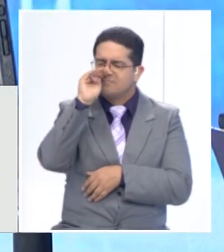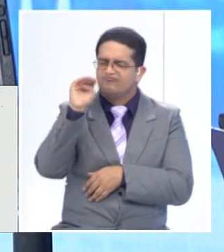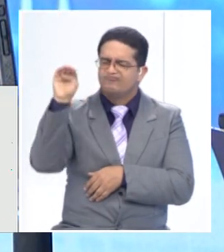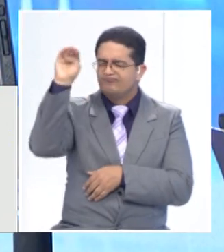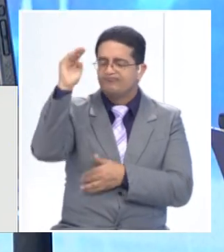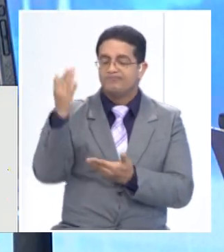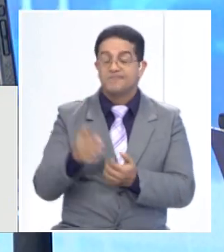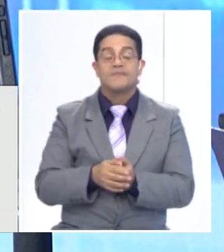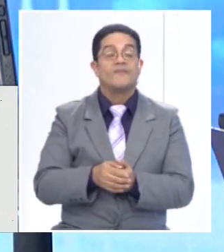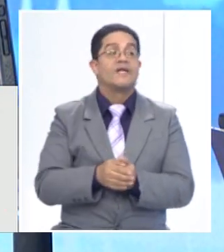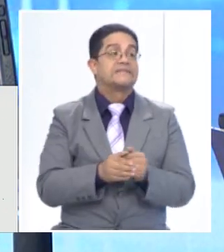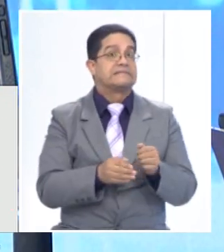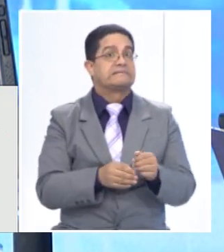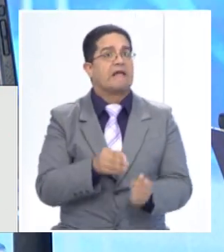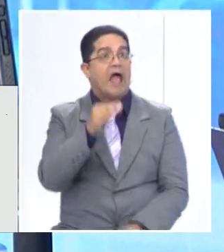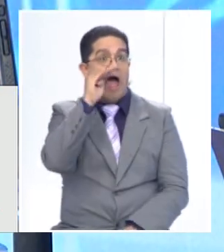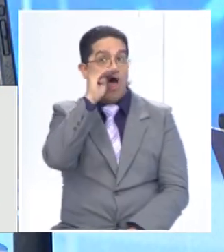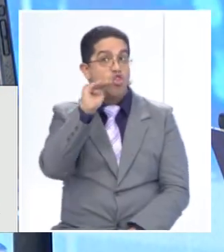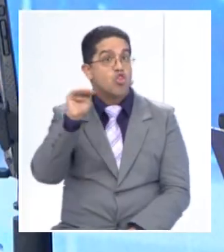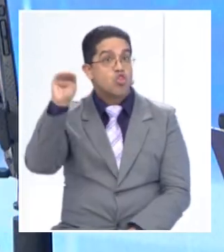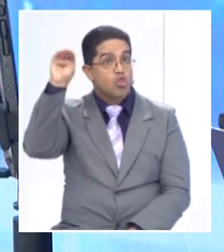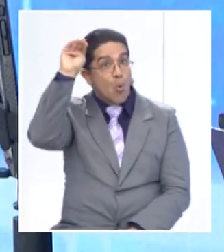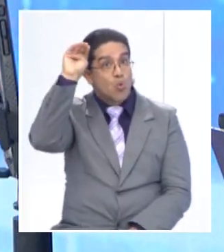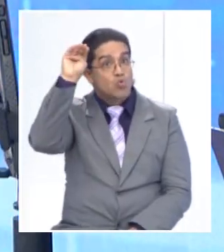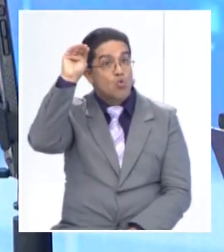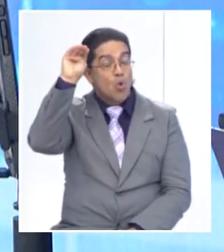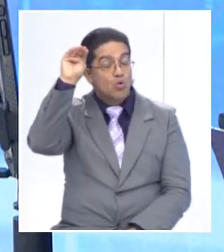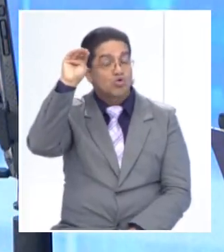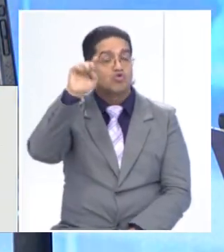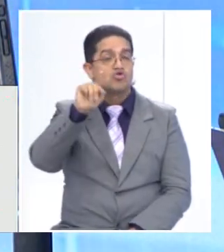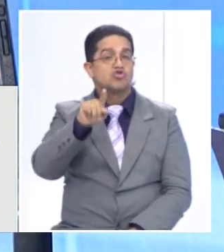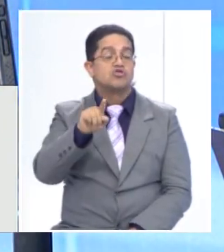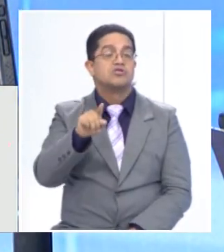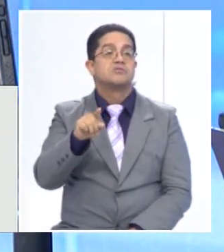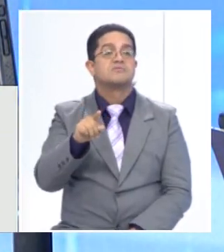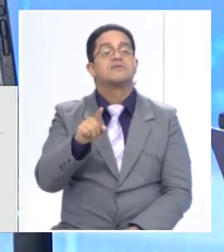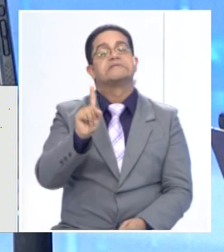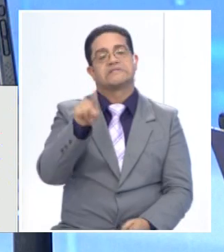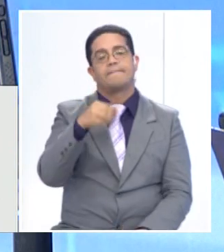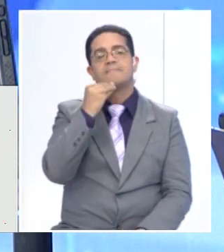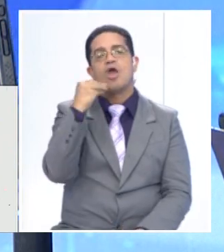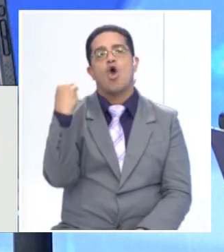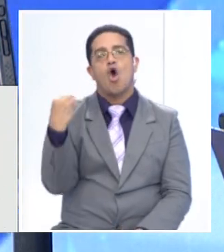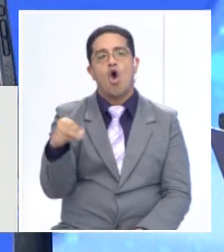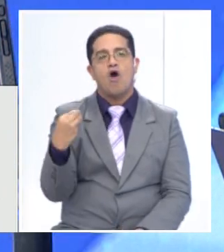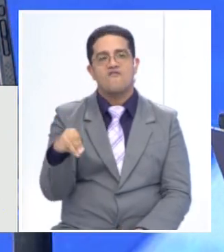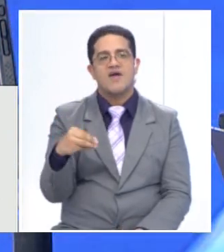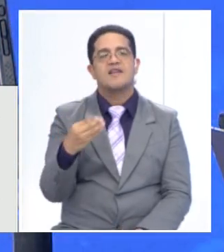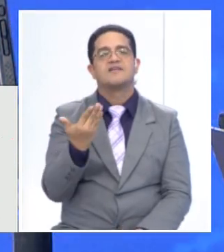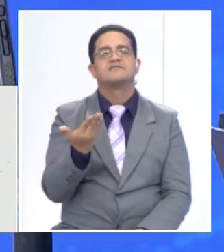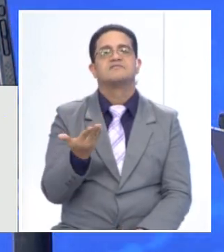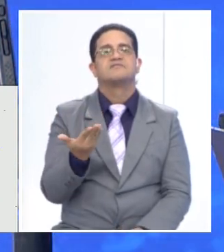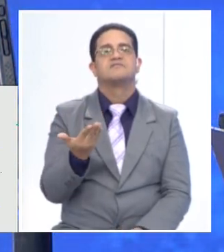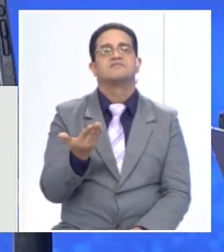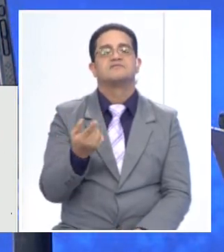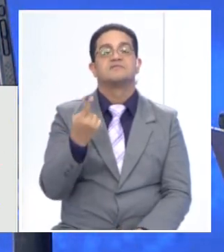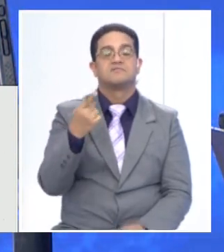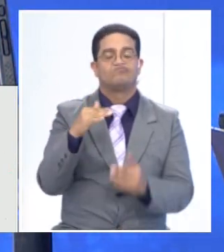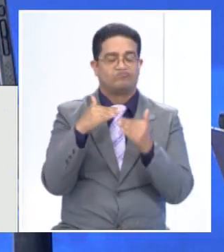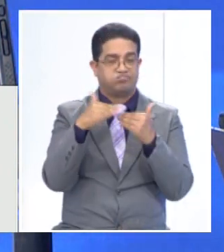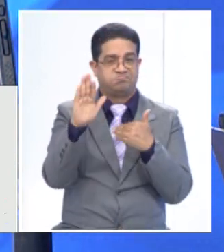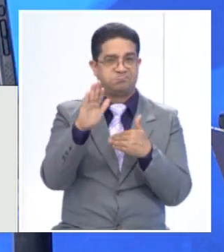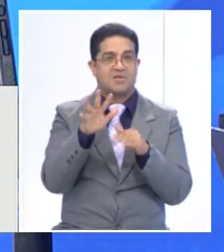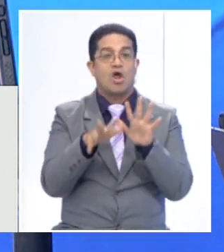Los pacientes adultos, los pacientes inclusive, los pacientes adolescentes, ya por encima de los 12